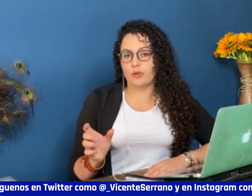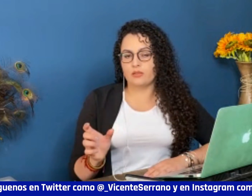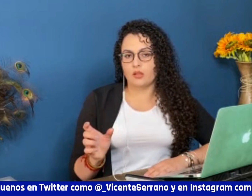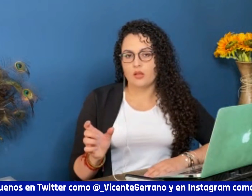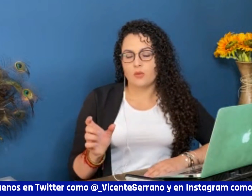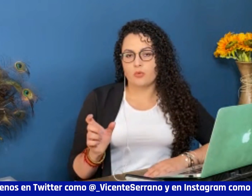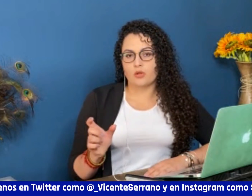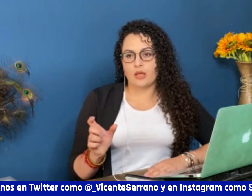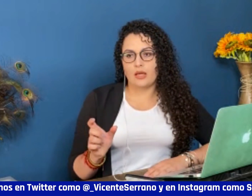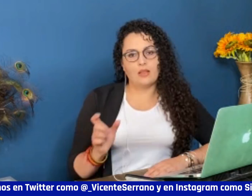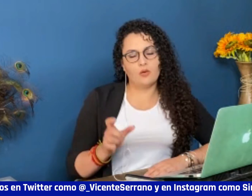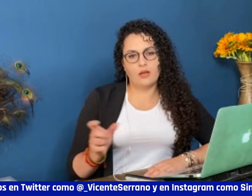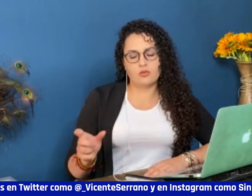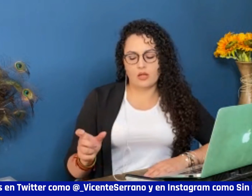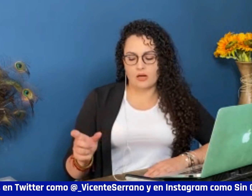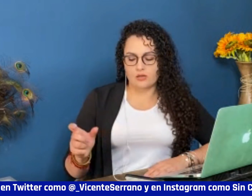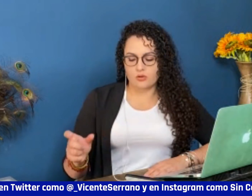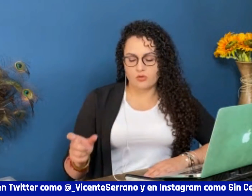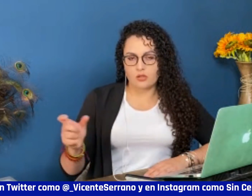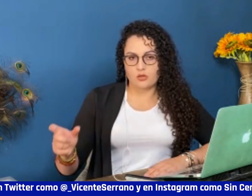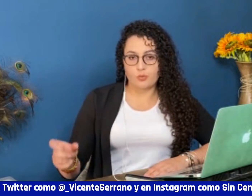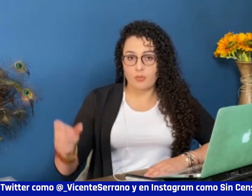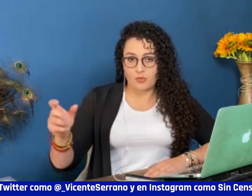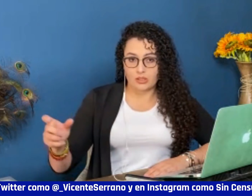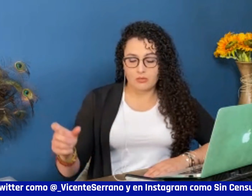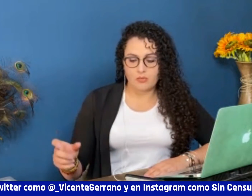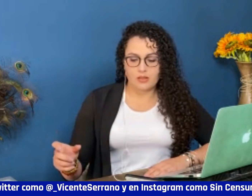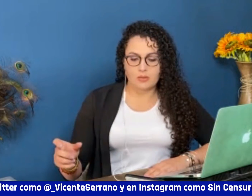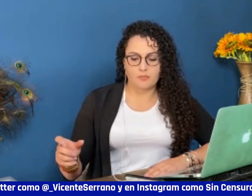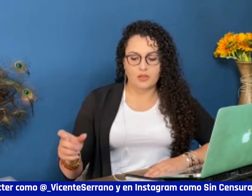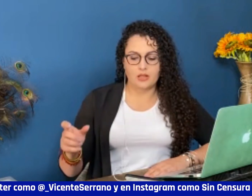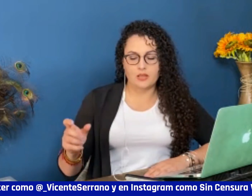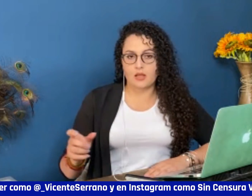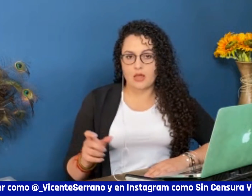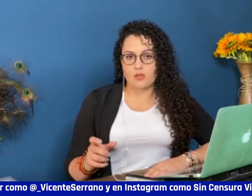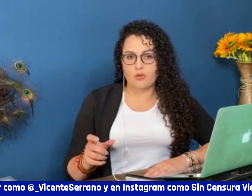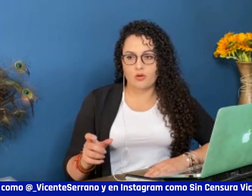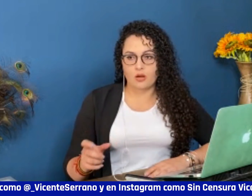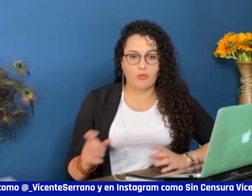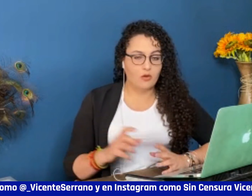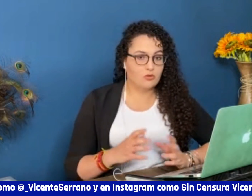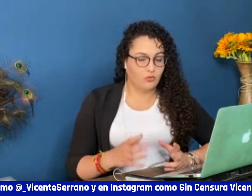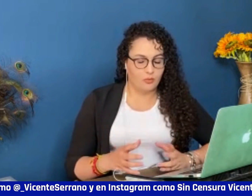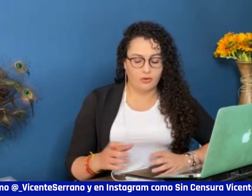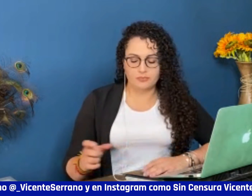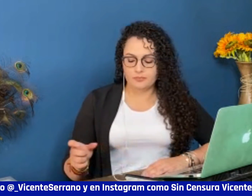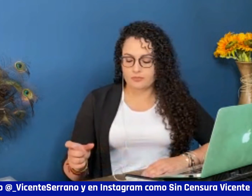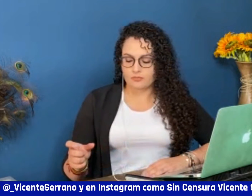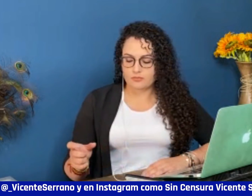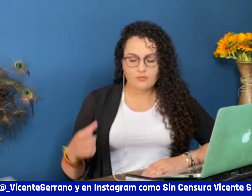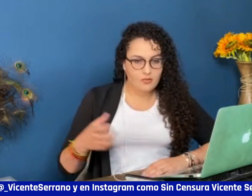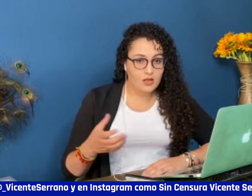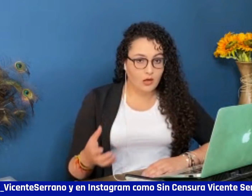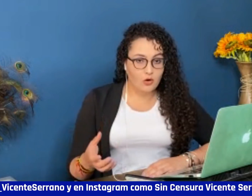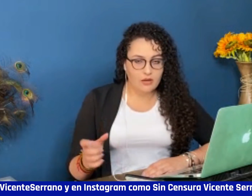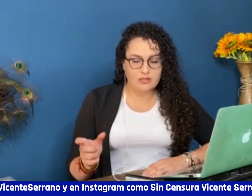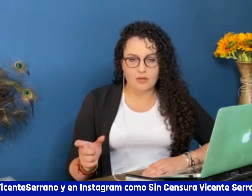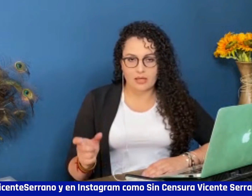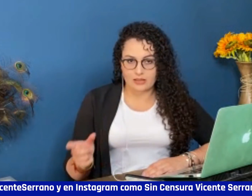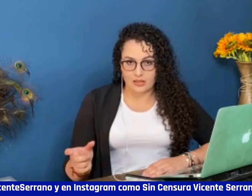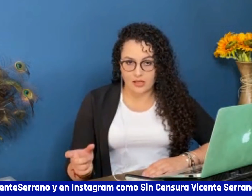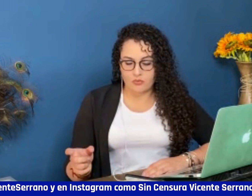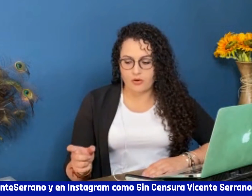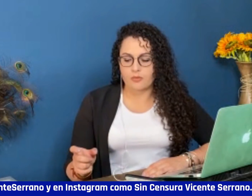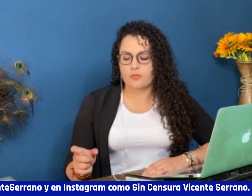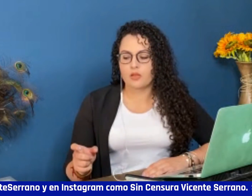es preocupante, porque en dado caso que la resolución de la Suprema efectivamente les haya dado el fallo a su favor y que hoy Cabeza